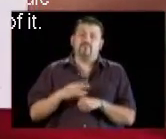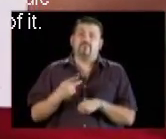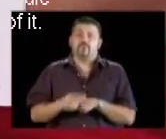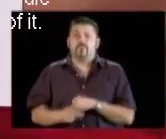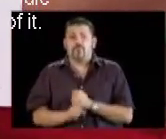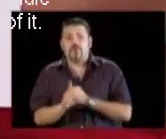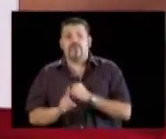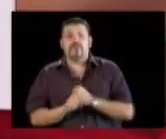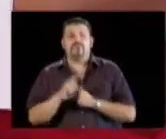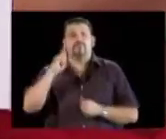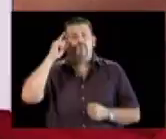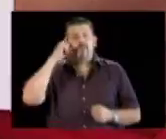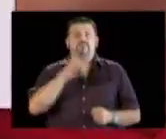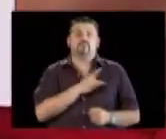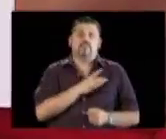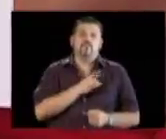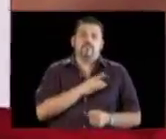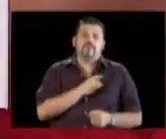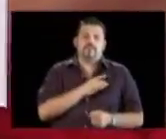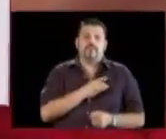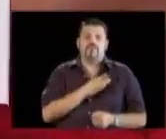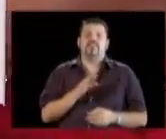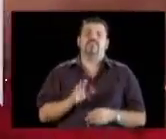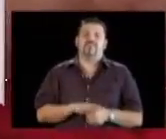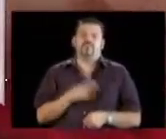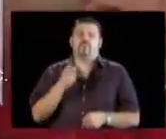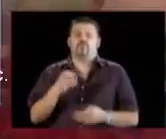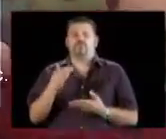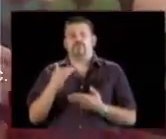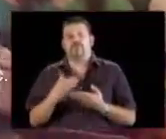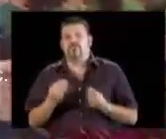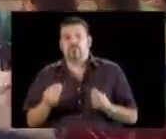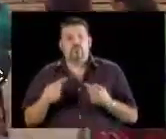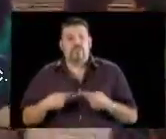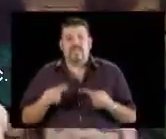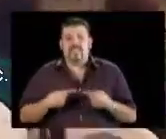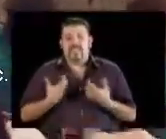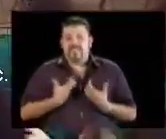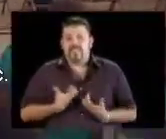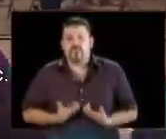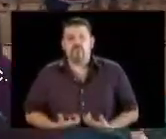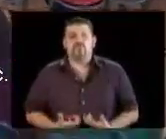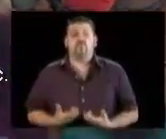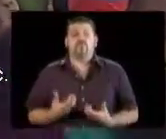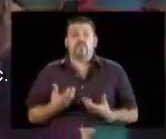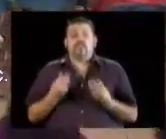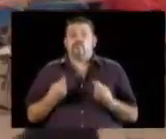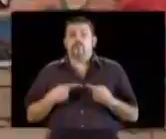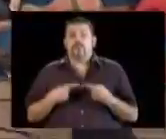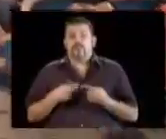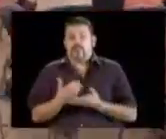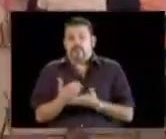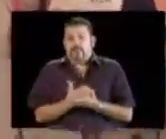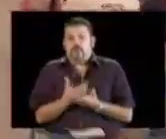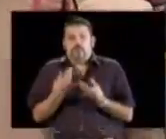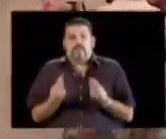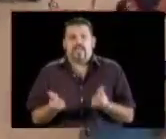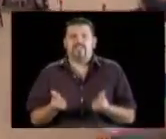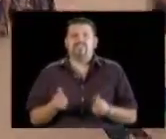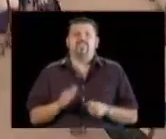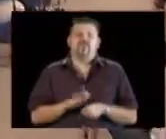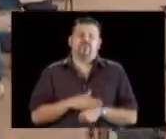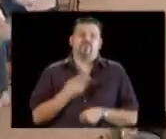crisis, más miedo tenemos, más miedo nos lleva a más crisis. Más gente se asusta, más gente menos gasta, etcétera, etcétera. Es una bola de